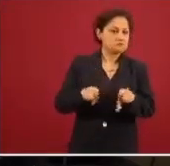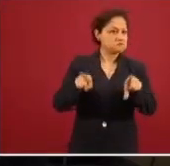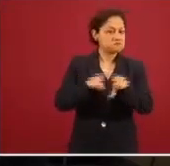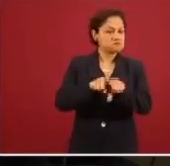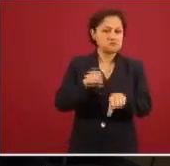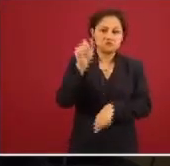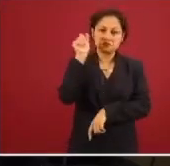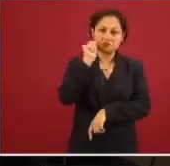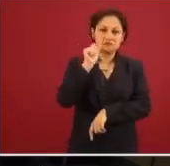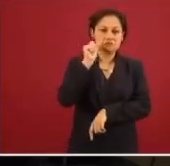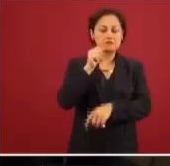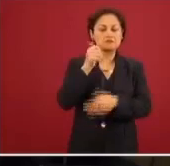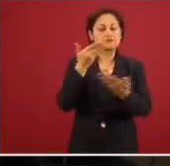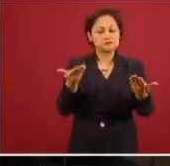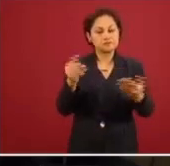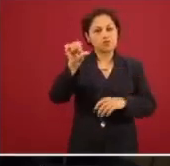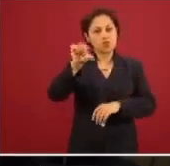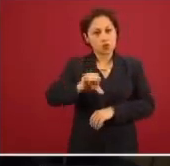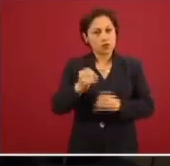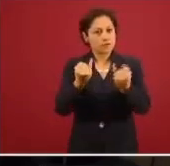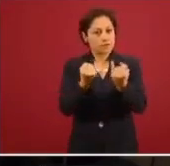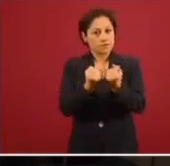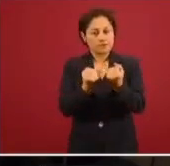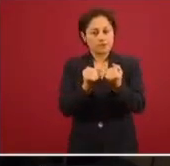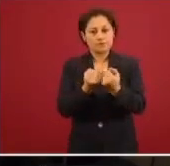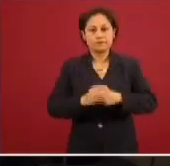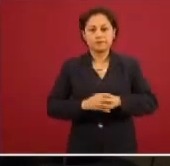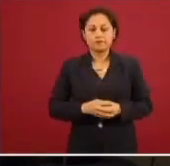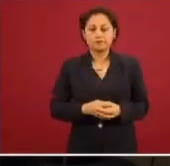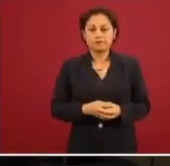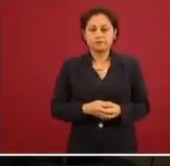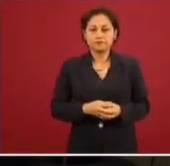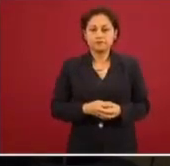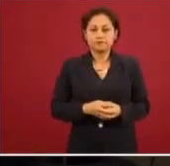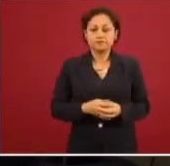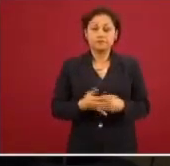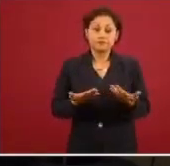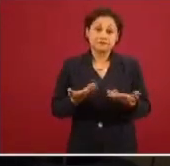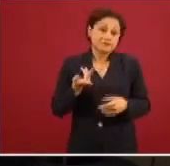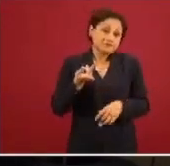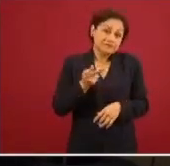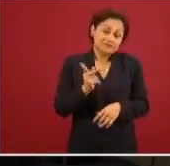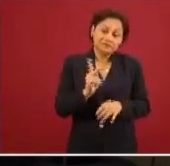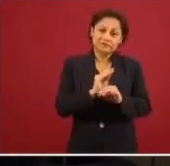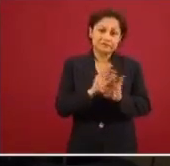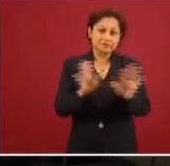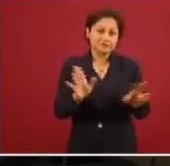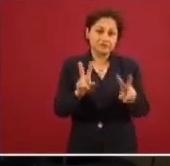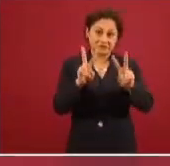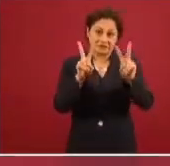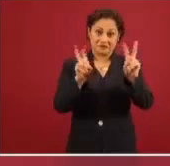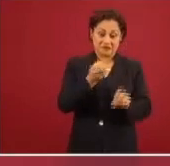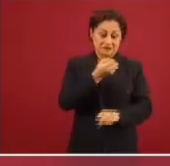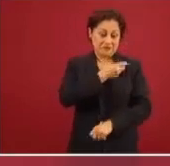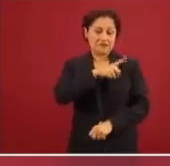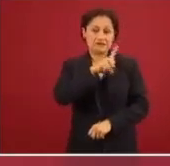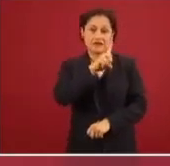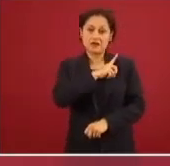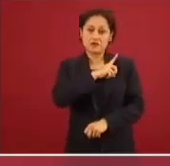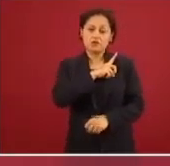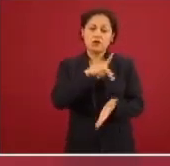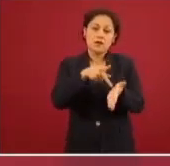aunque este tema ha sido recurrente por razones que